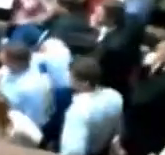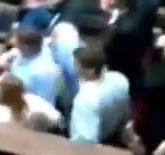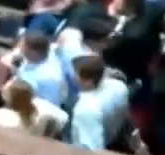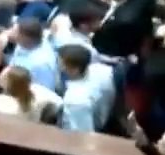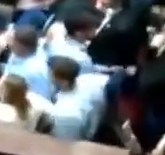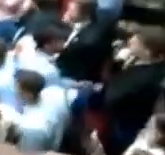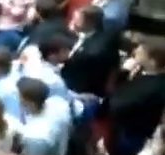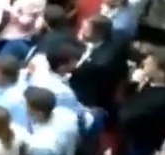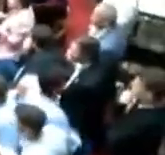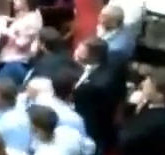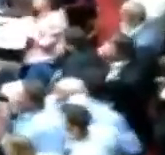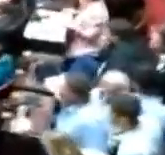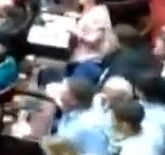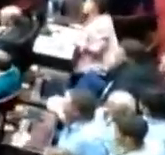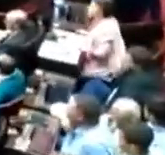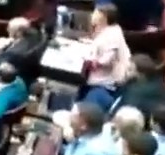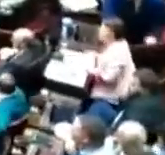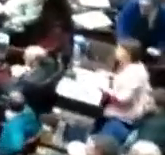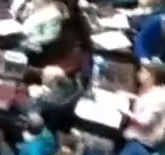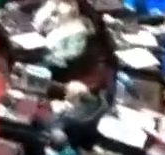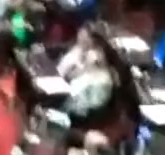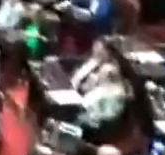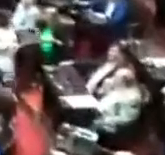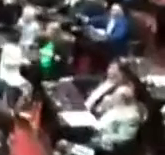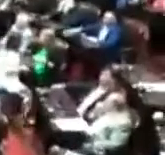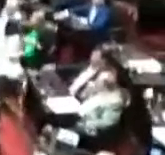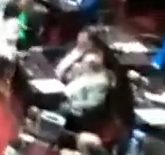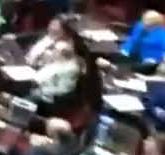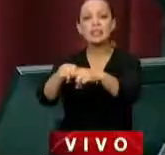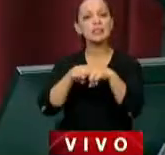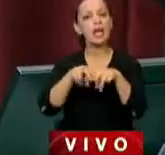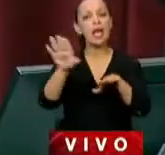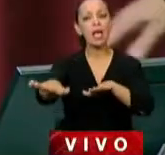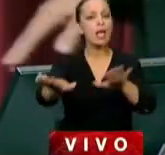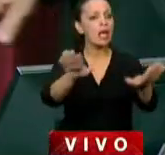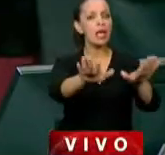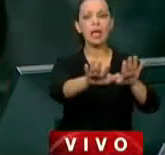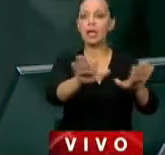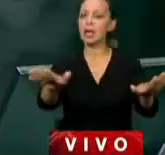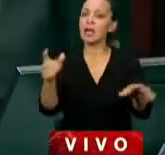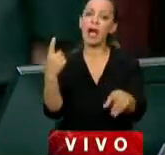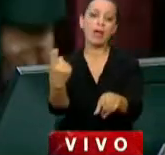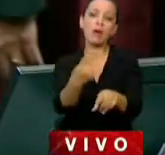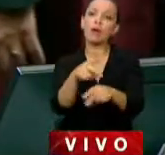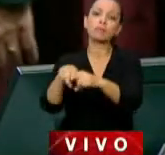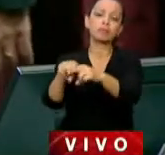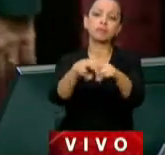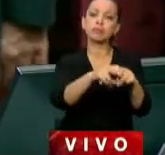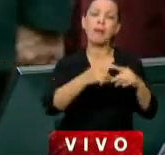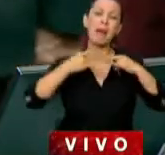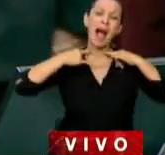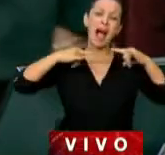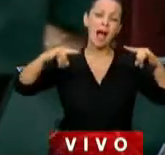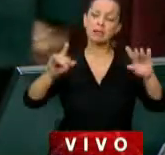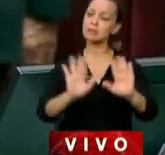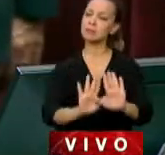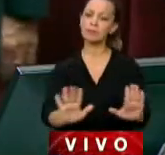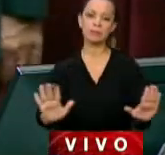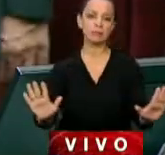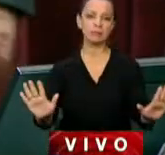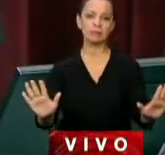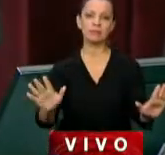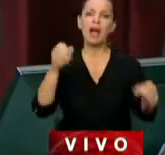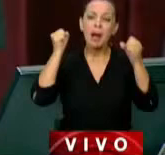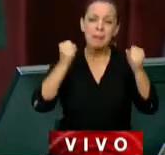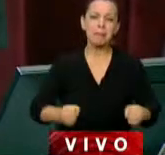¿Cecilia Moró seguirá presidiendo la Cámara Baja? ¿Esto es un hecho? Mira, por reglamento,